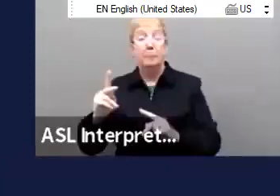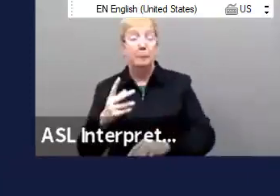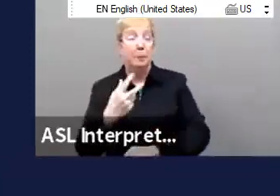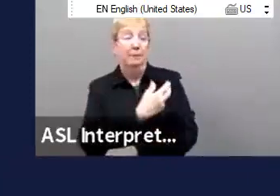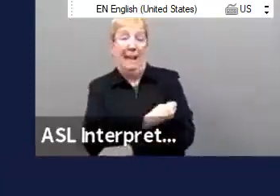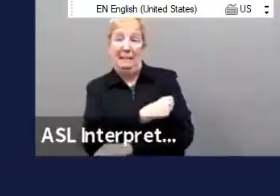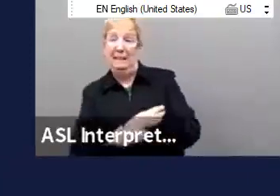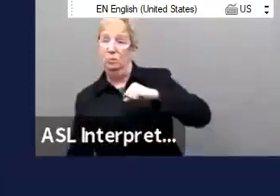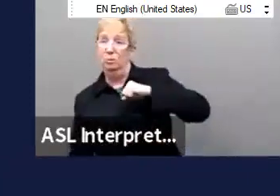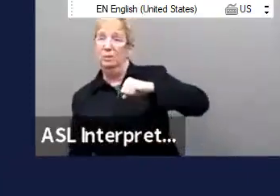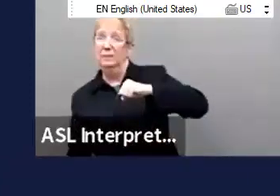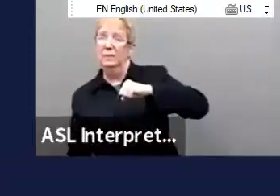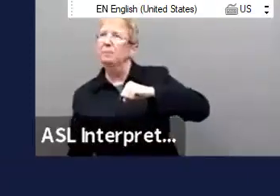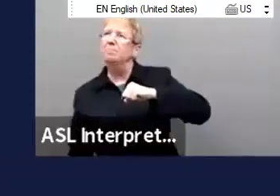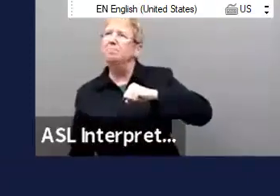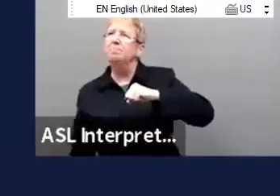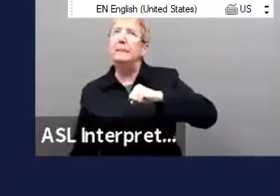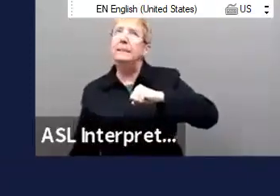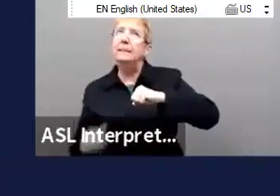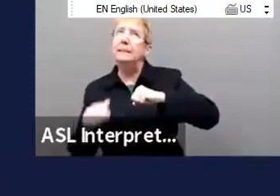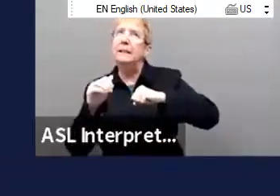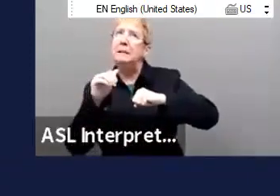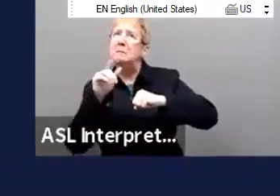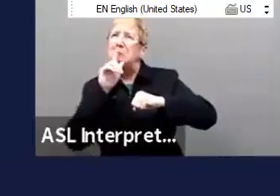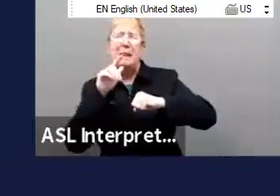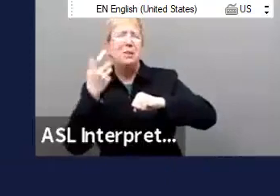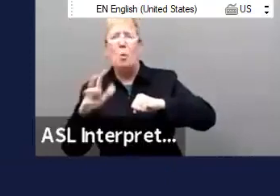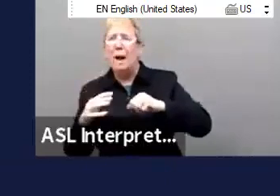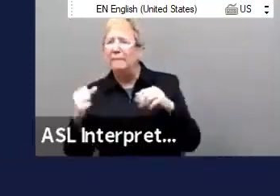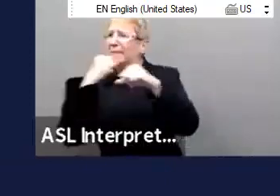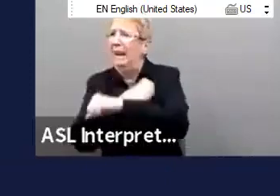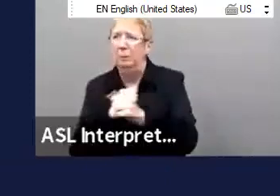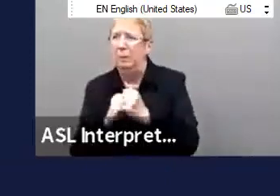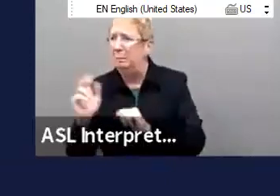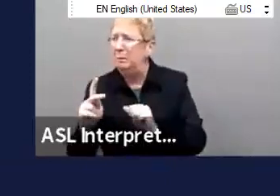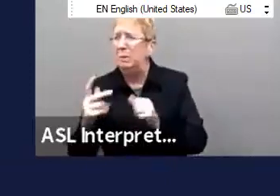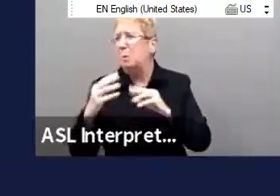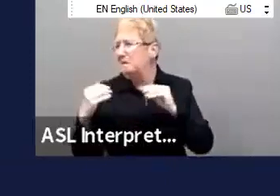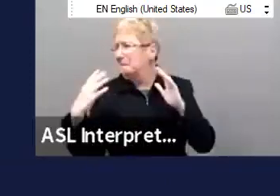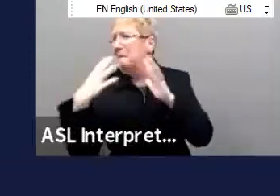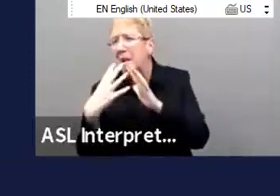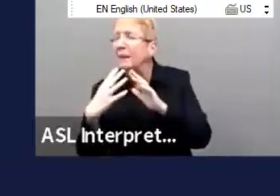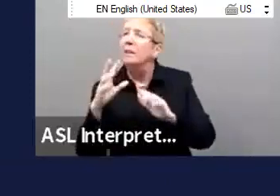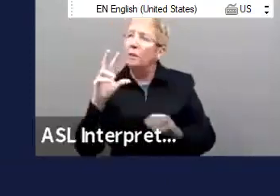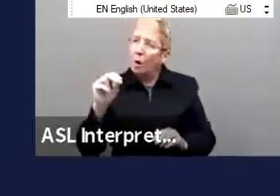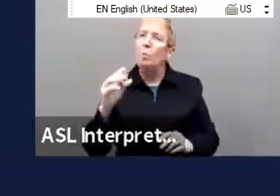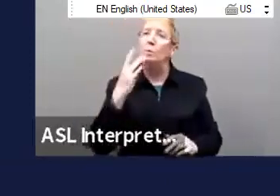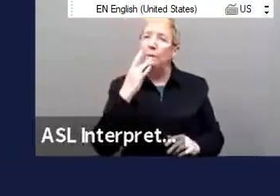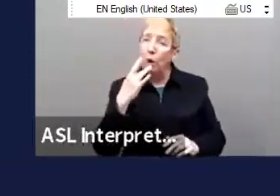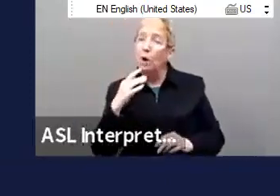comunicar respetuosamente con sus familias, con sus amigos, con sus colegas. Hay que educar a estos individuos.